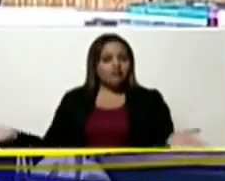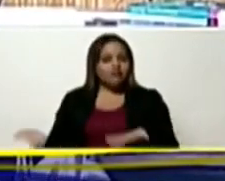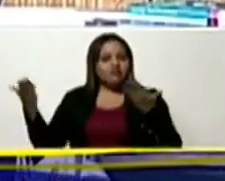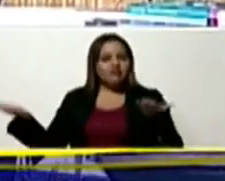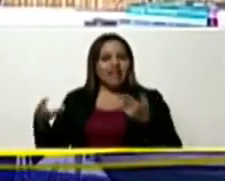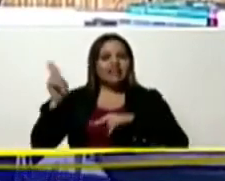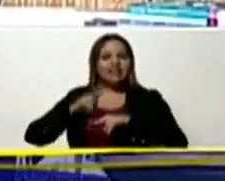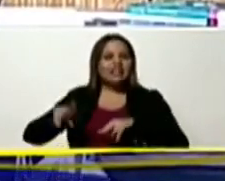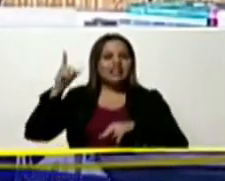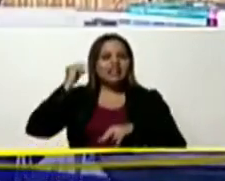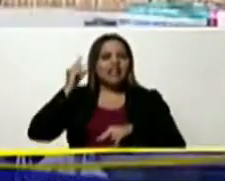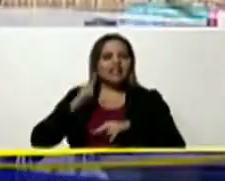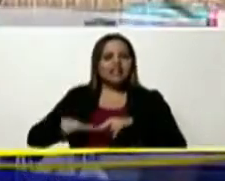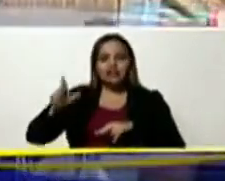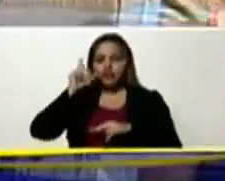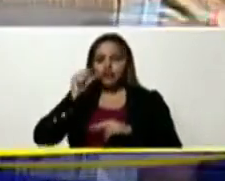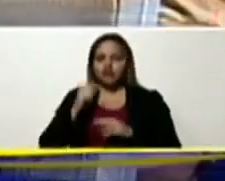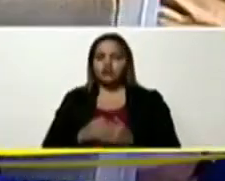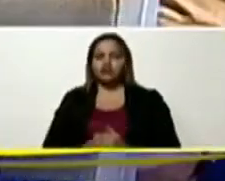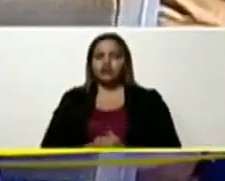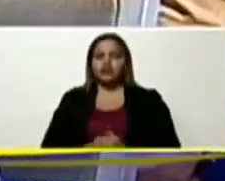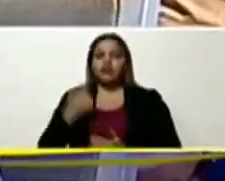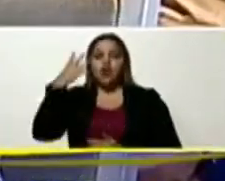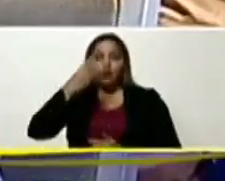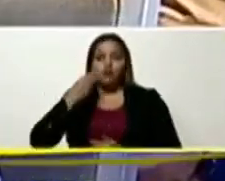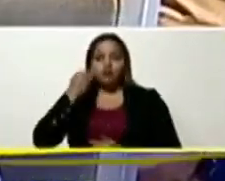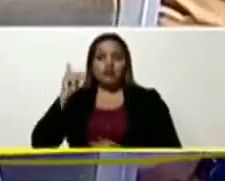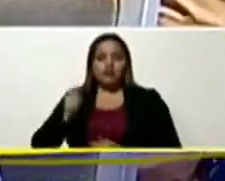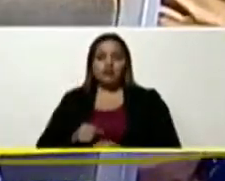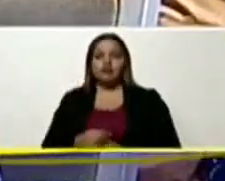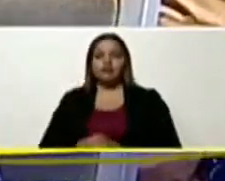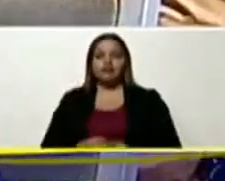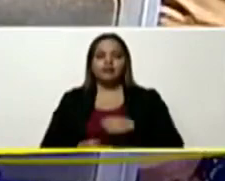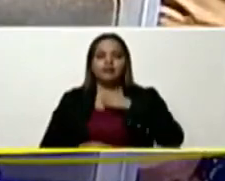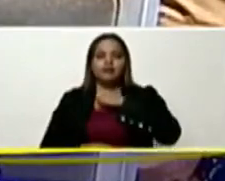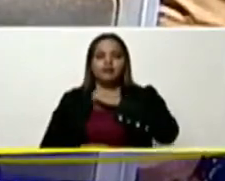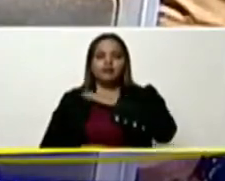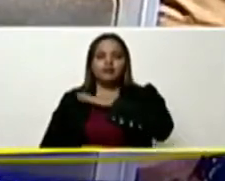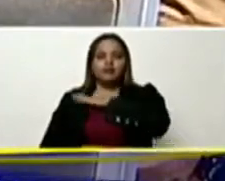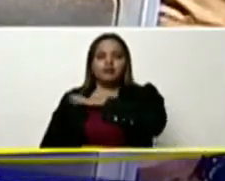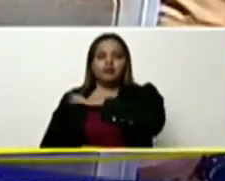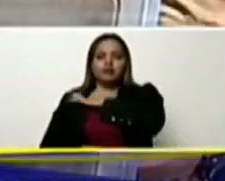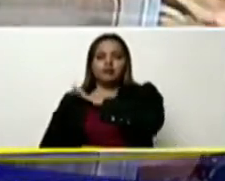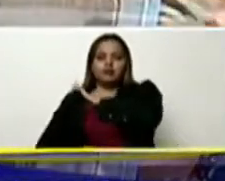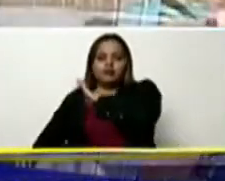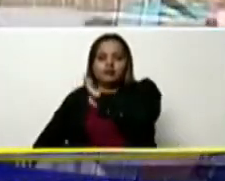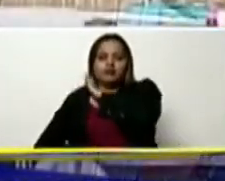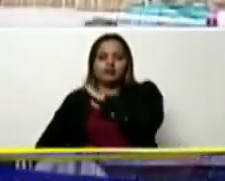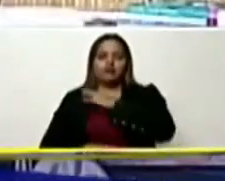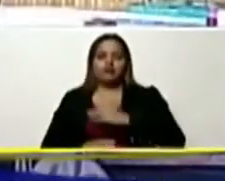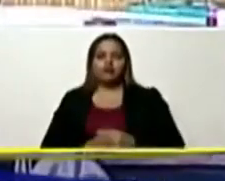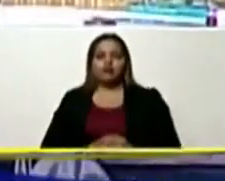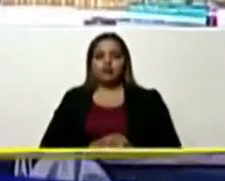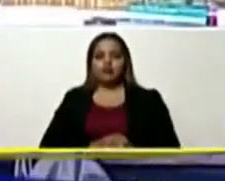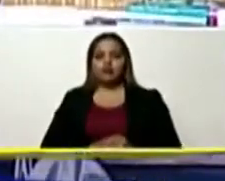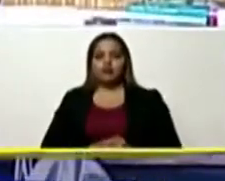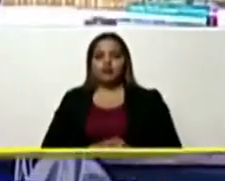los niños y niñas y en la juventud. Uno de los elementos centrales